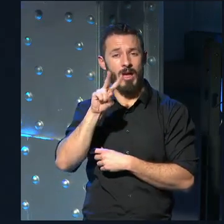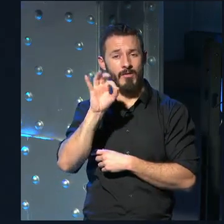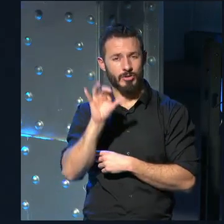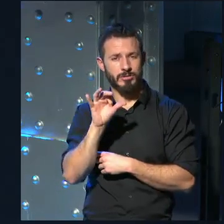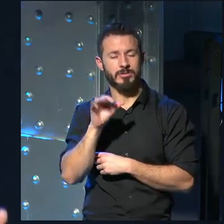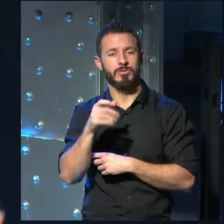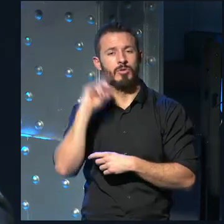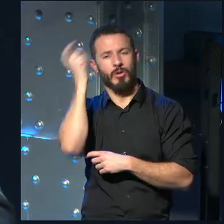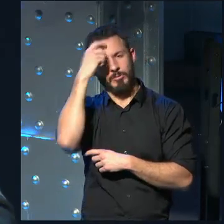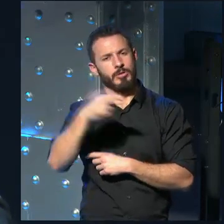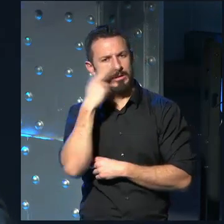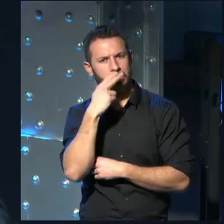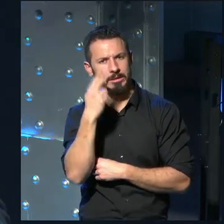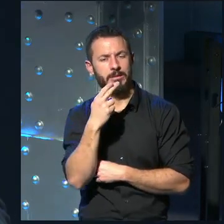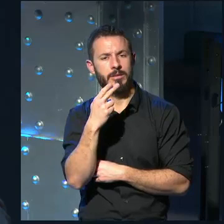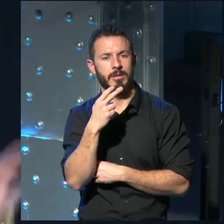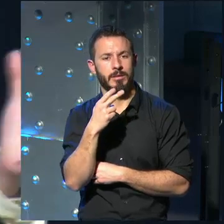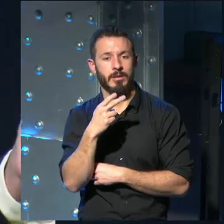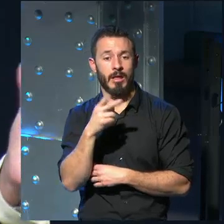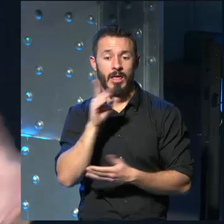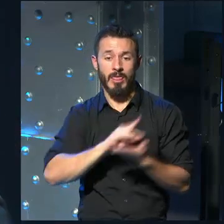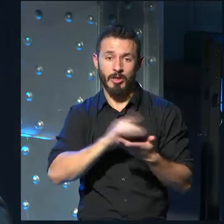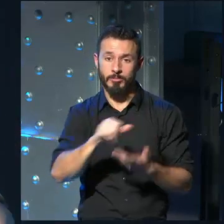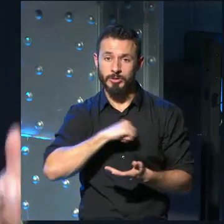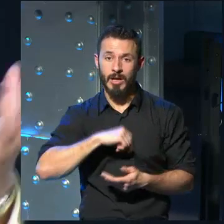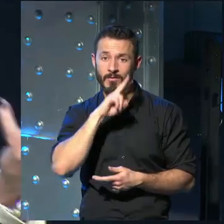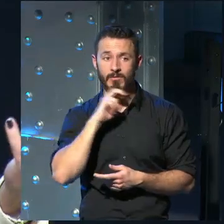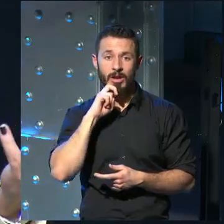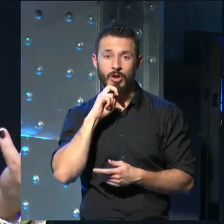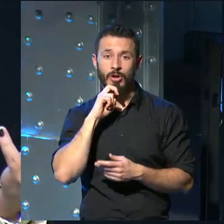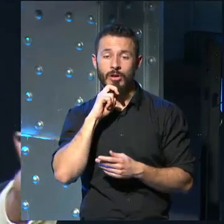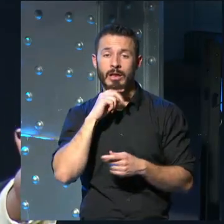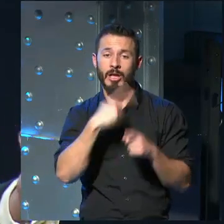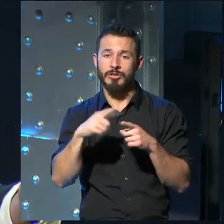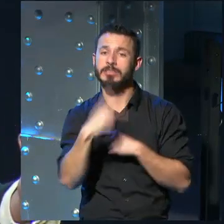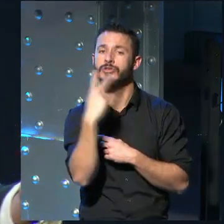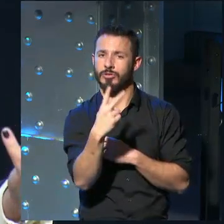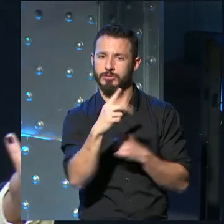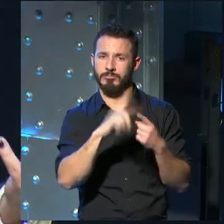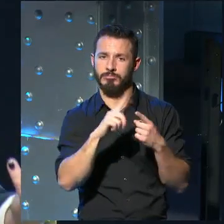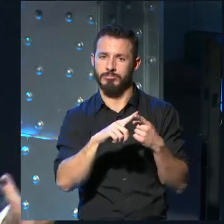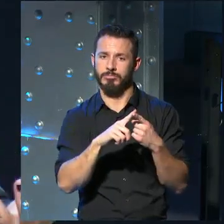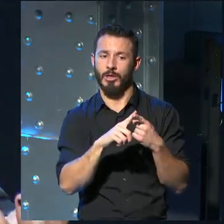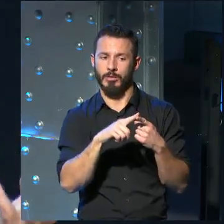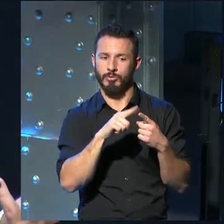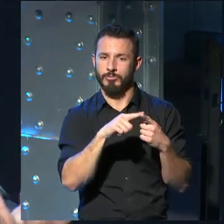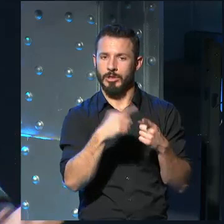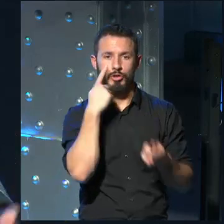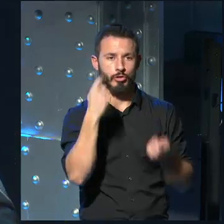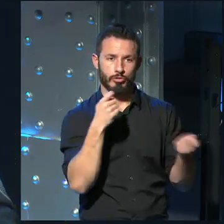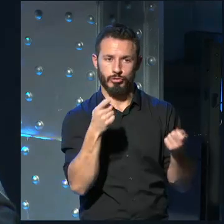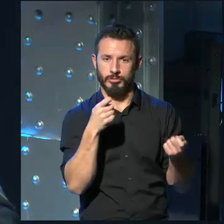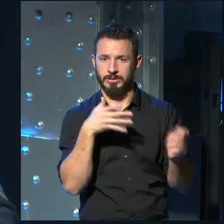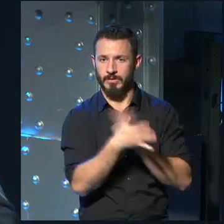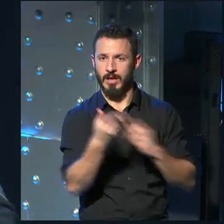muy interesante y es que al final el valor de tus datos personales tiene 2 elementos. Uno, del cual tienes más control, que es tu vida